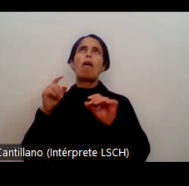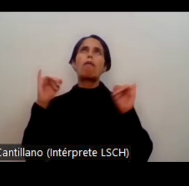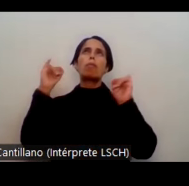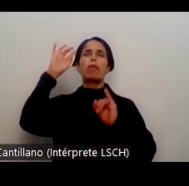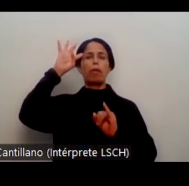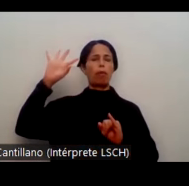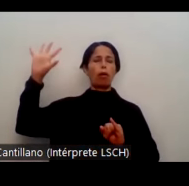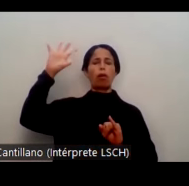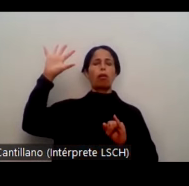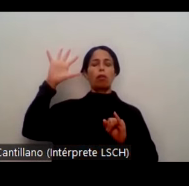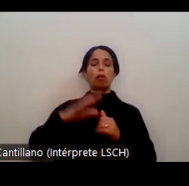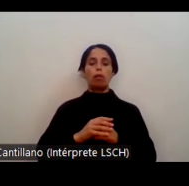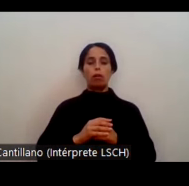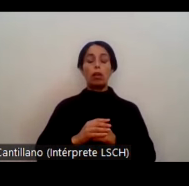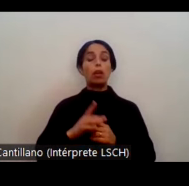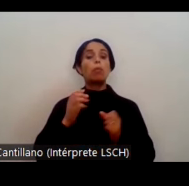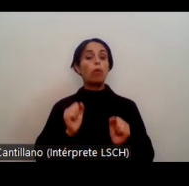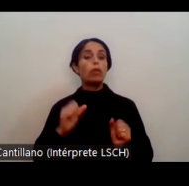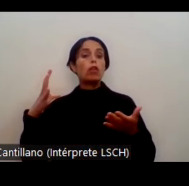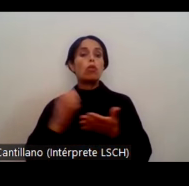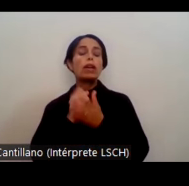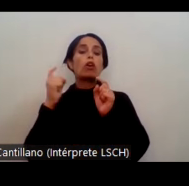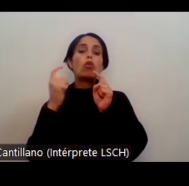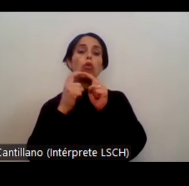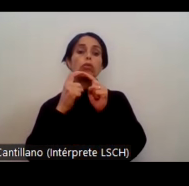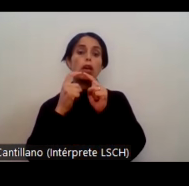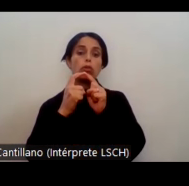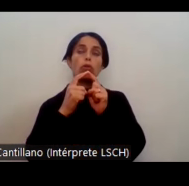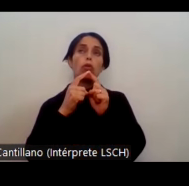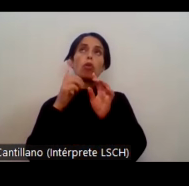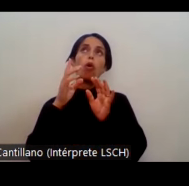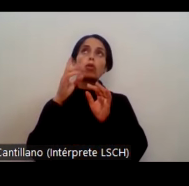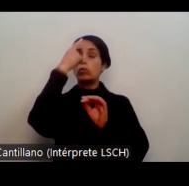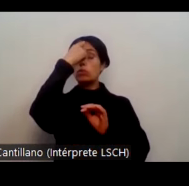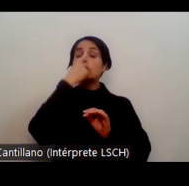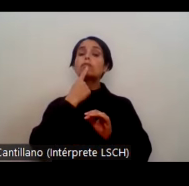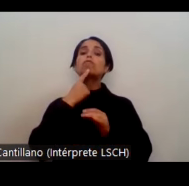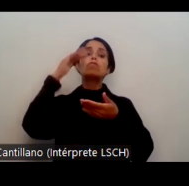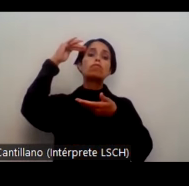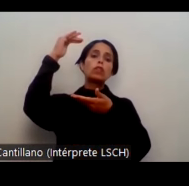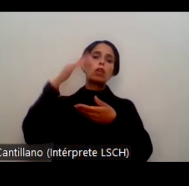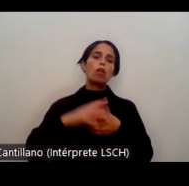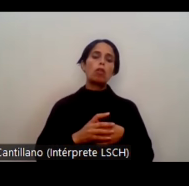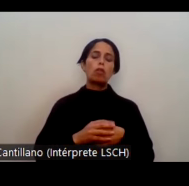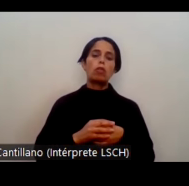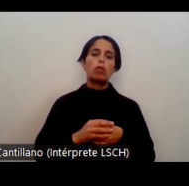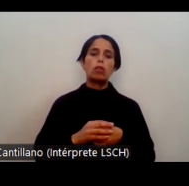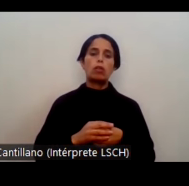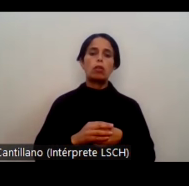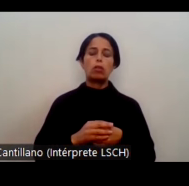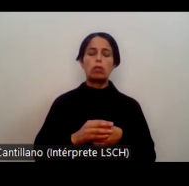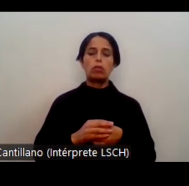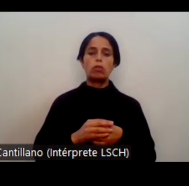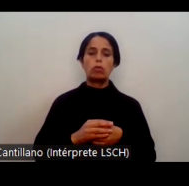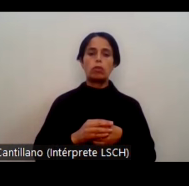a establecer contacto con los seres tutelares. Los seres tutelares de Atacama tienen que